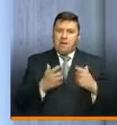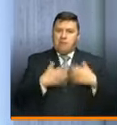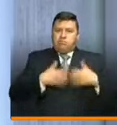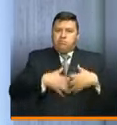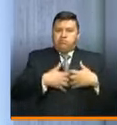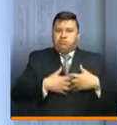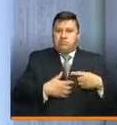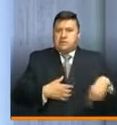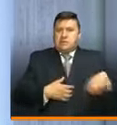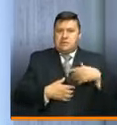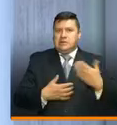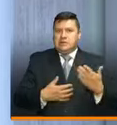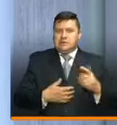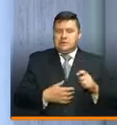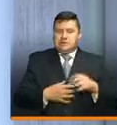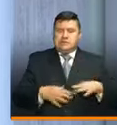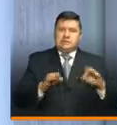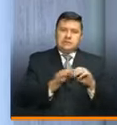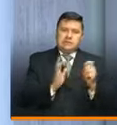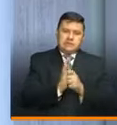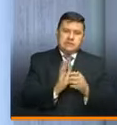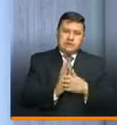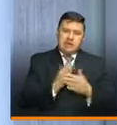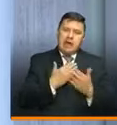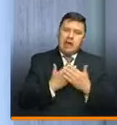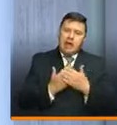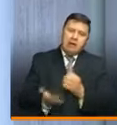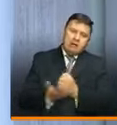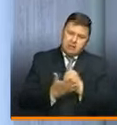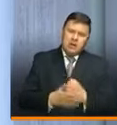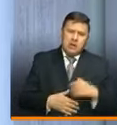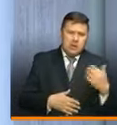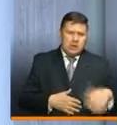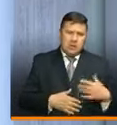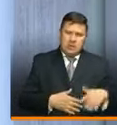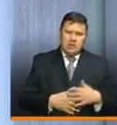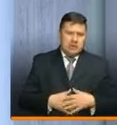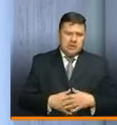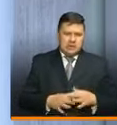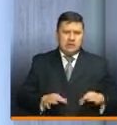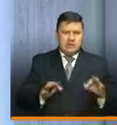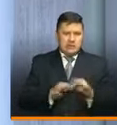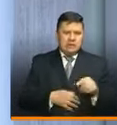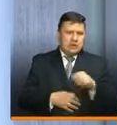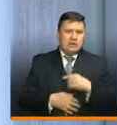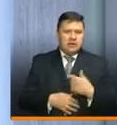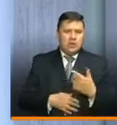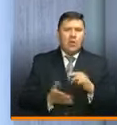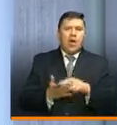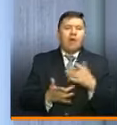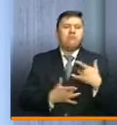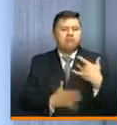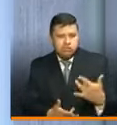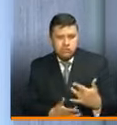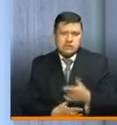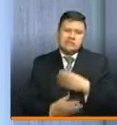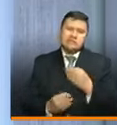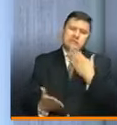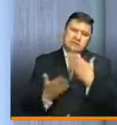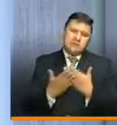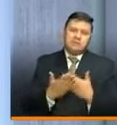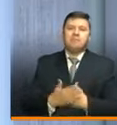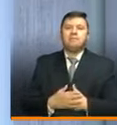de este tipo de aditamentos y de dispositivos, nos ayuda demasiado y es un síntoma de su gran generosidad. Queremos